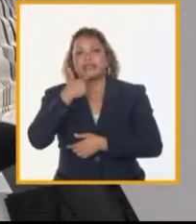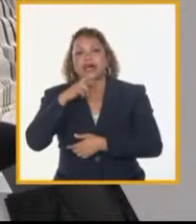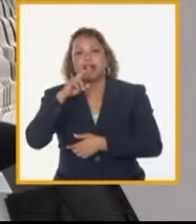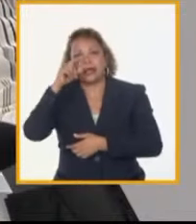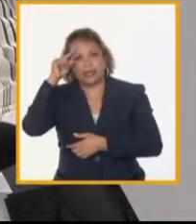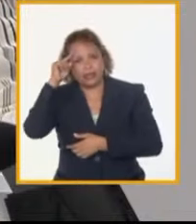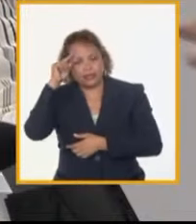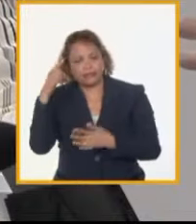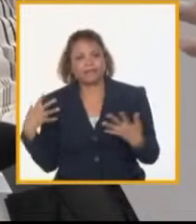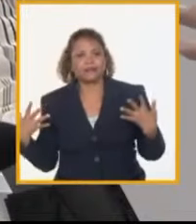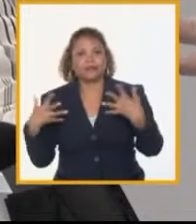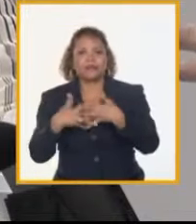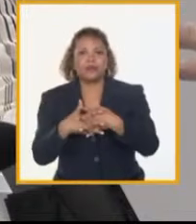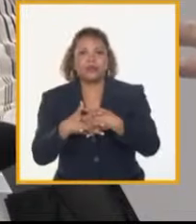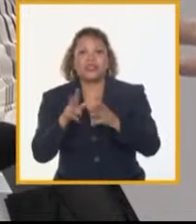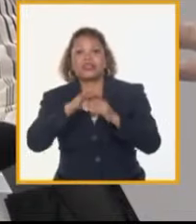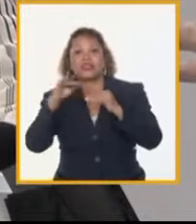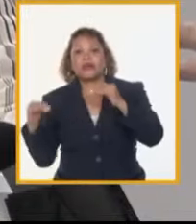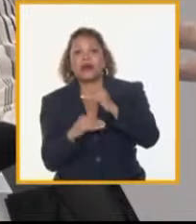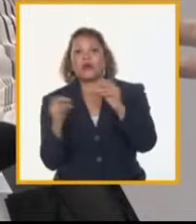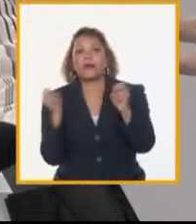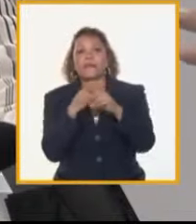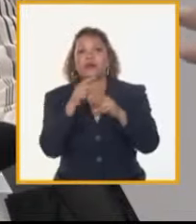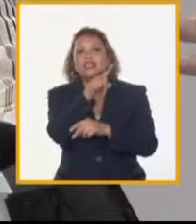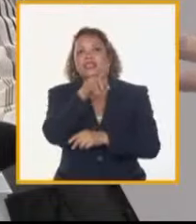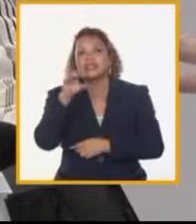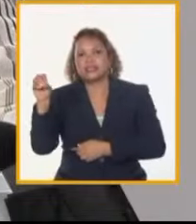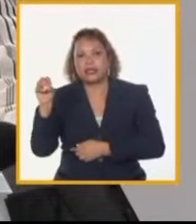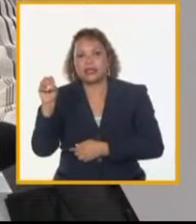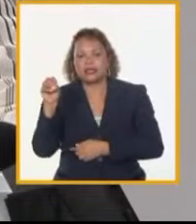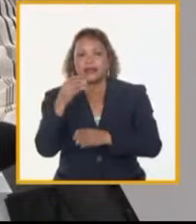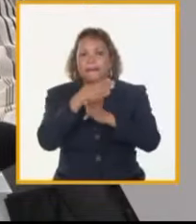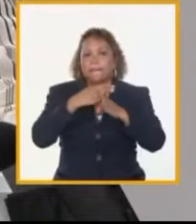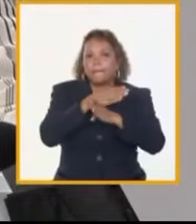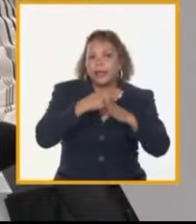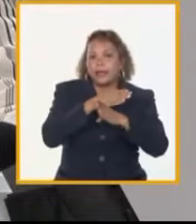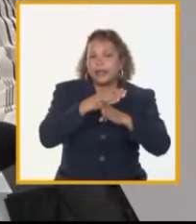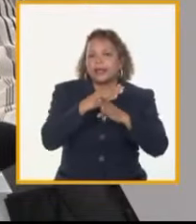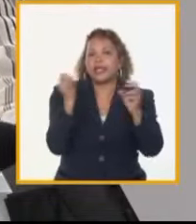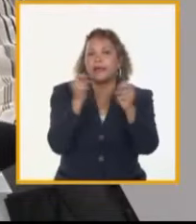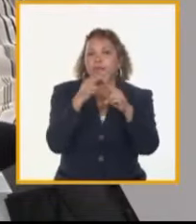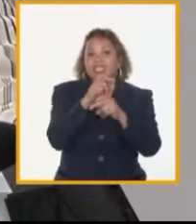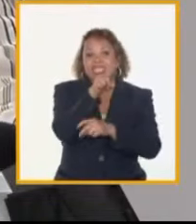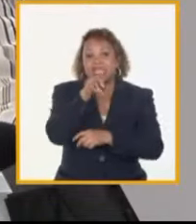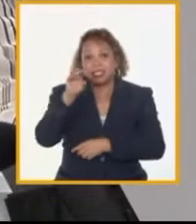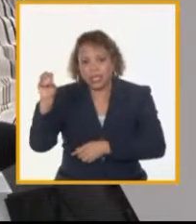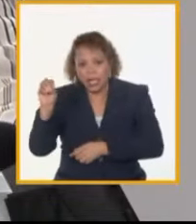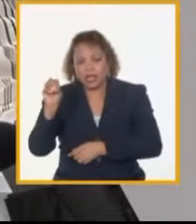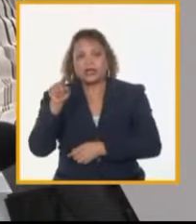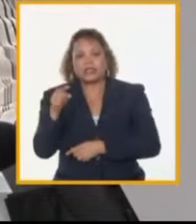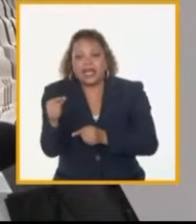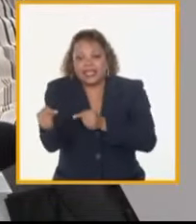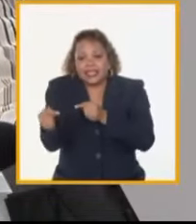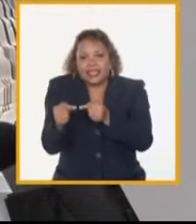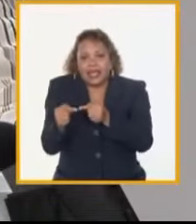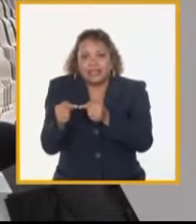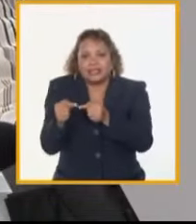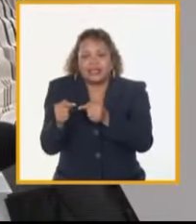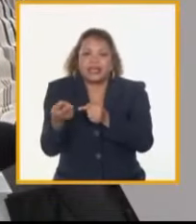con la ruta de Pinar del Río. Está debajo del puente de 100. En las inmediaciones del puente 100, ahí hay acceso, es decir, está cercano de